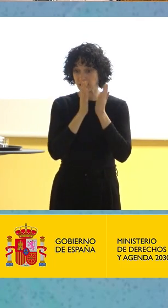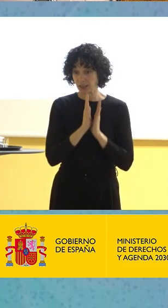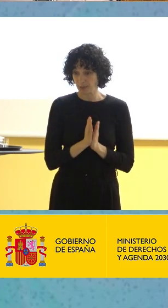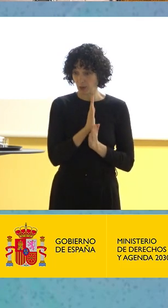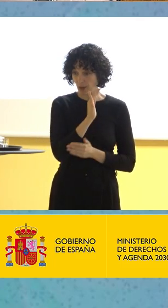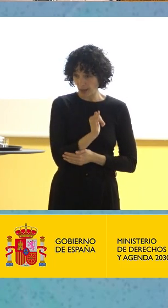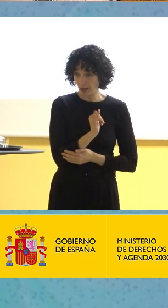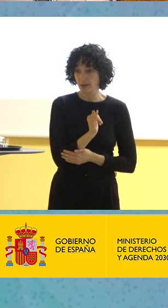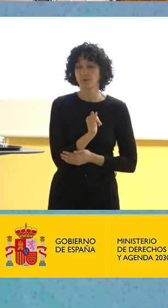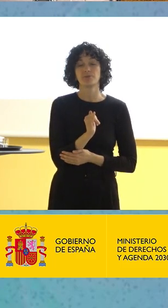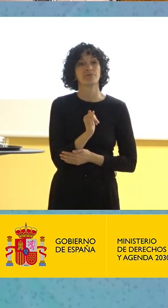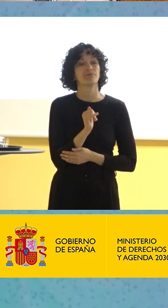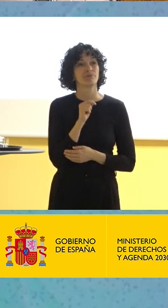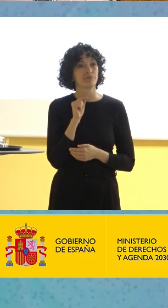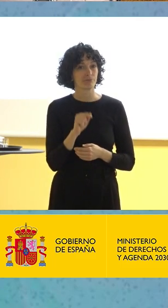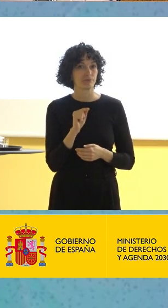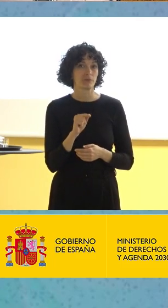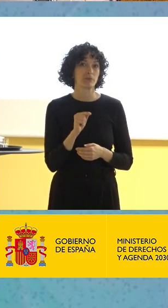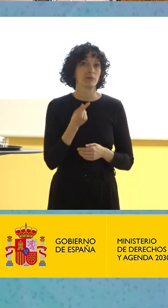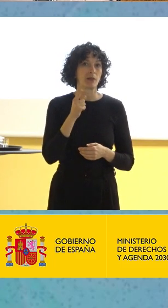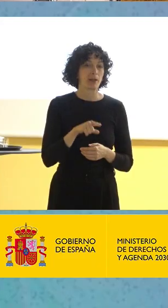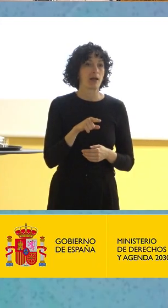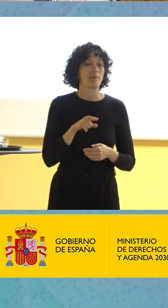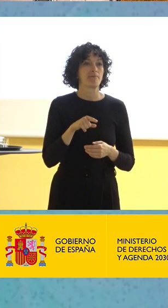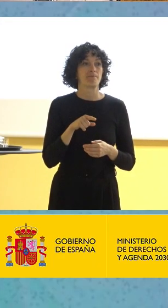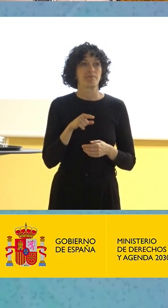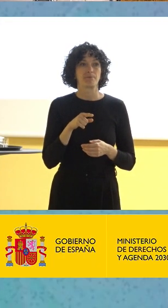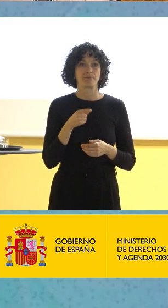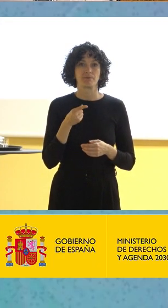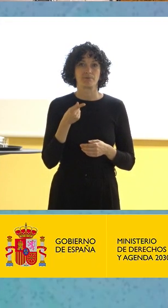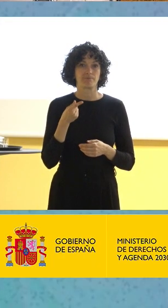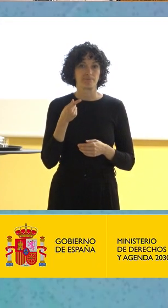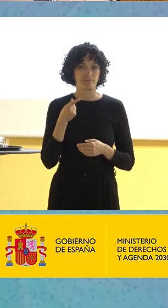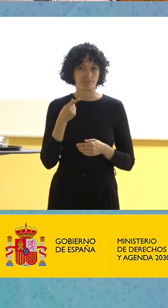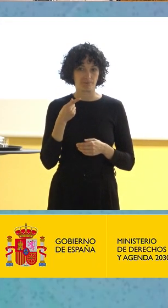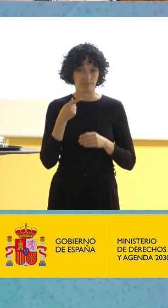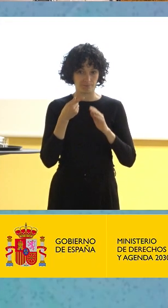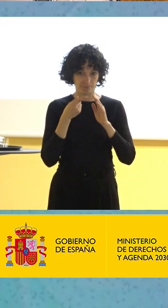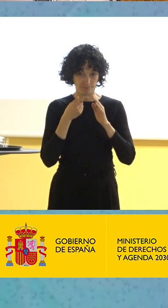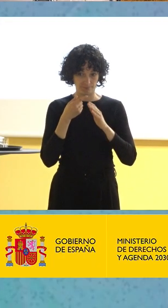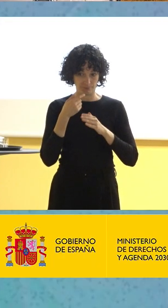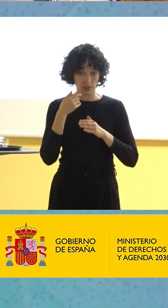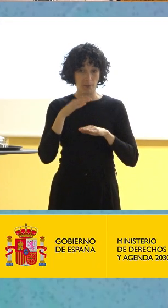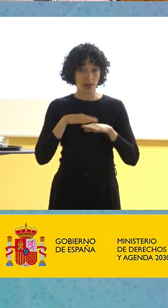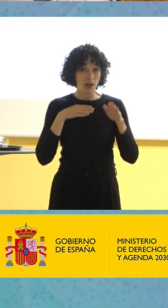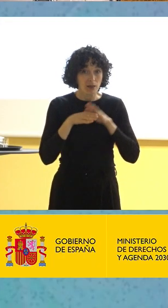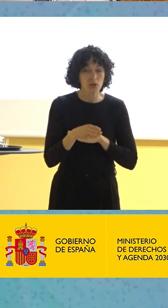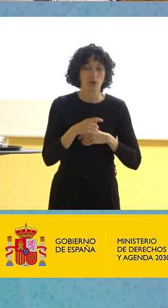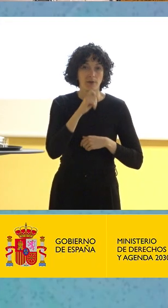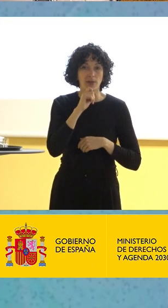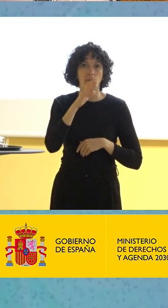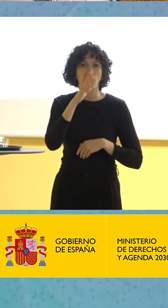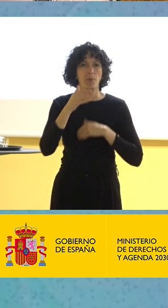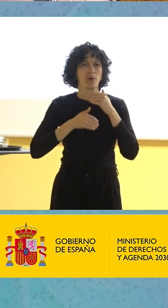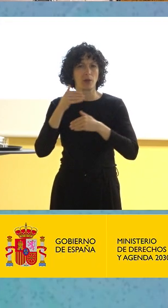tratamientos, existe bueno, pues ciertas imposibilidades de acceso por los procesos de evaluación, de financiación,